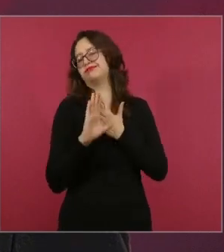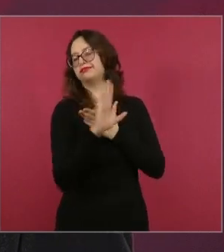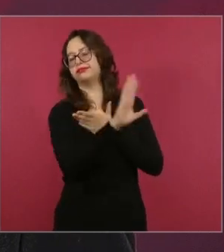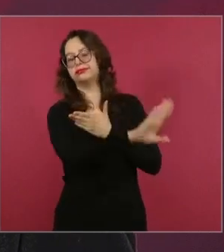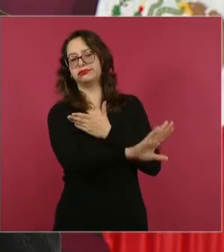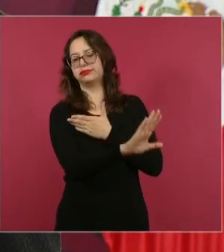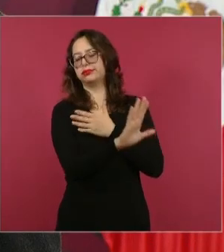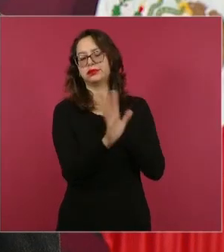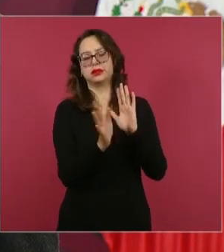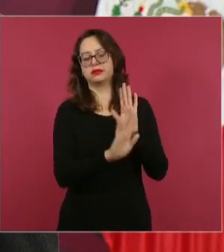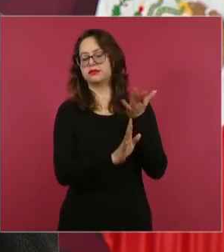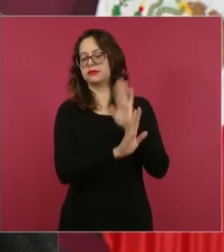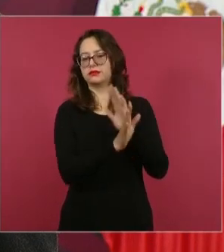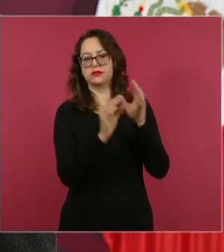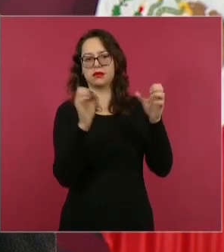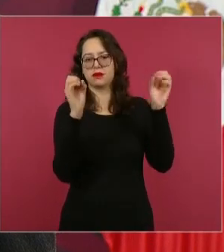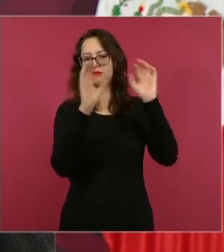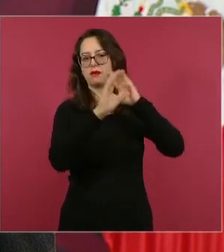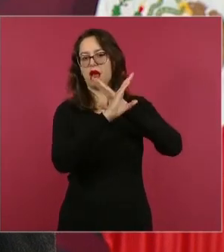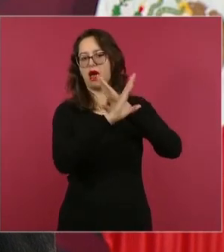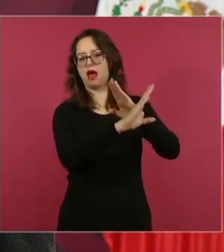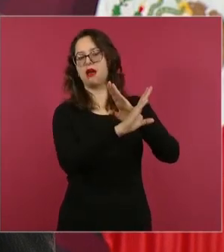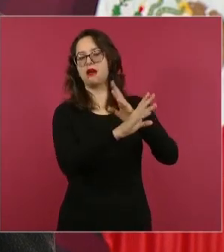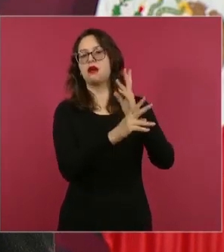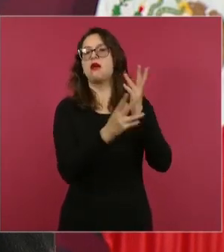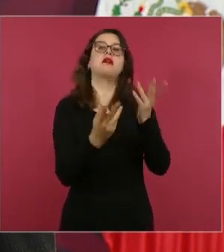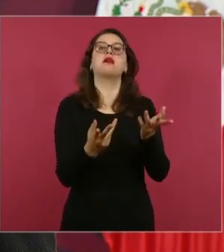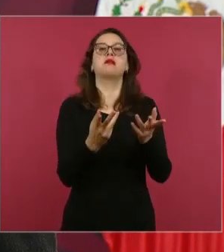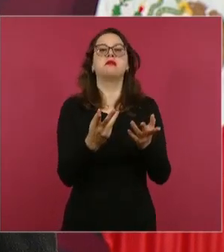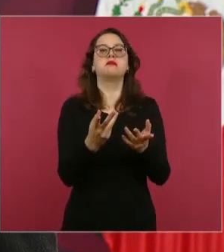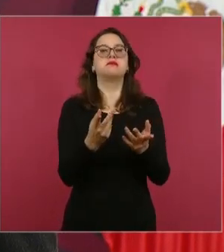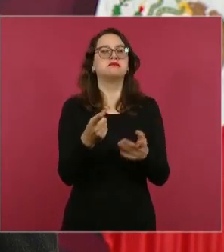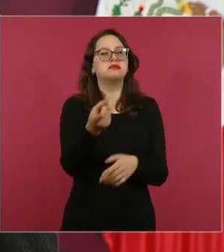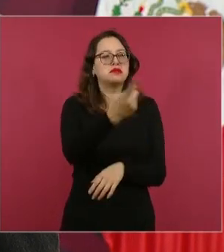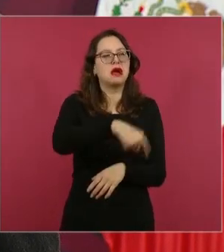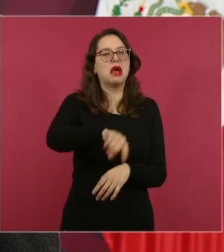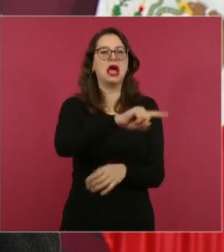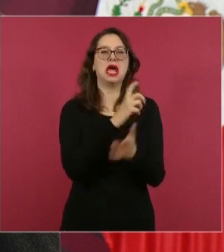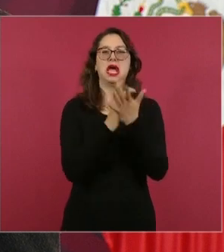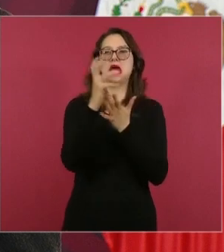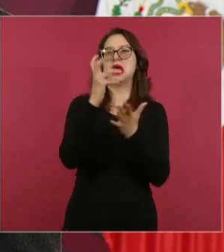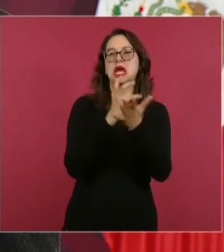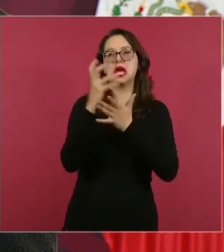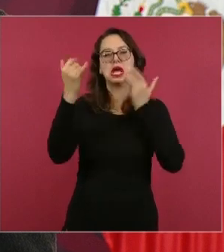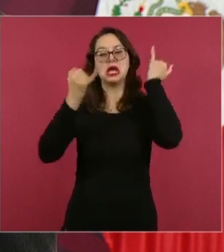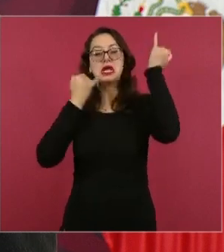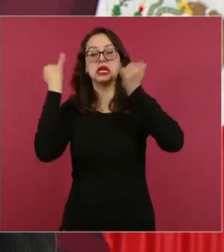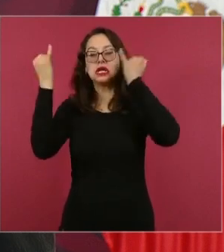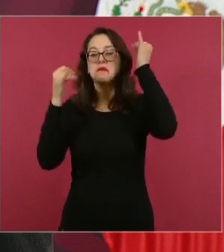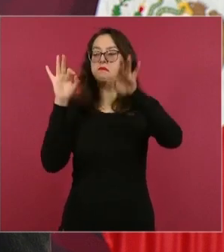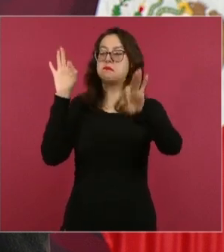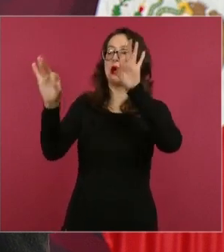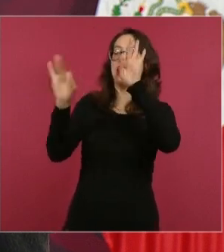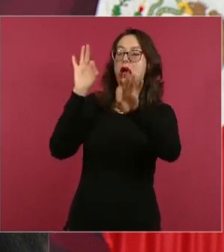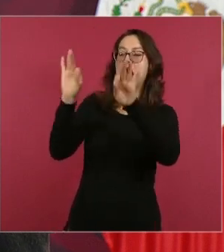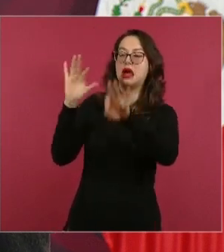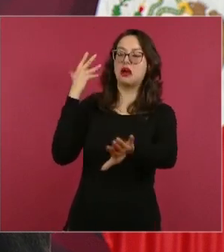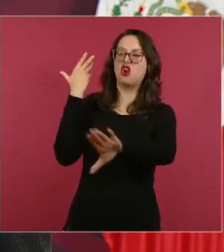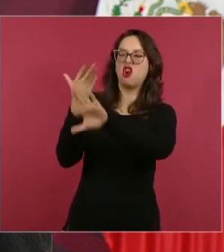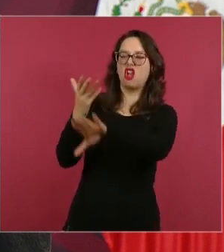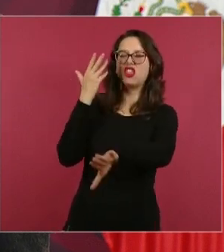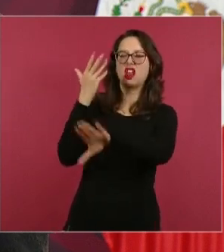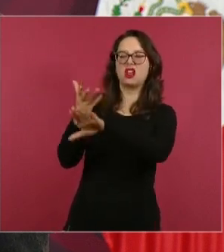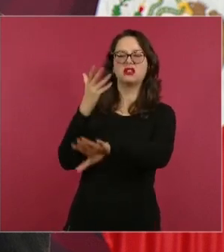las mentiras el amarillismo todo eso que en vez